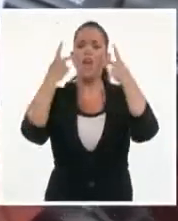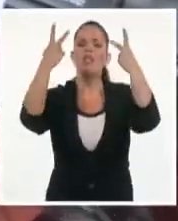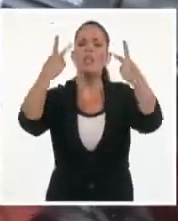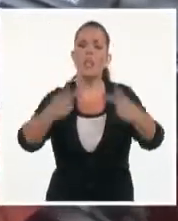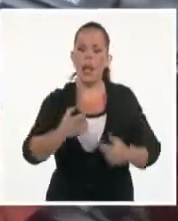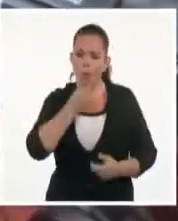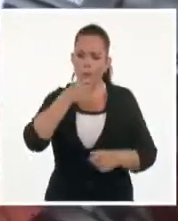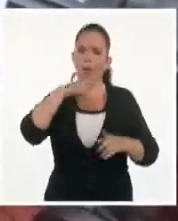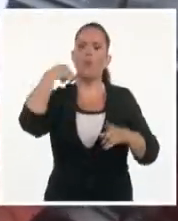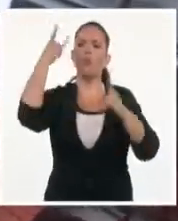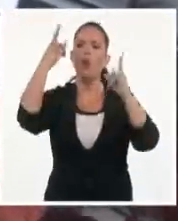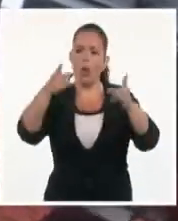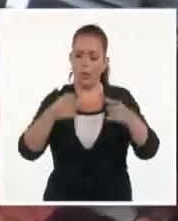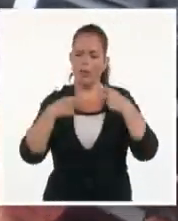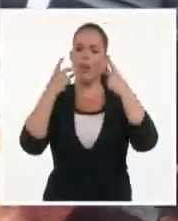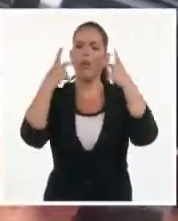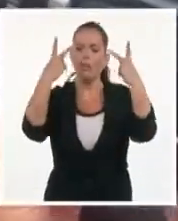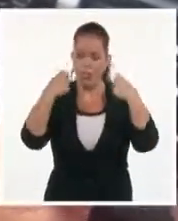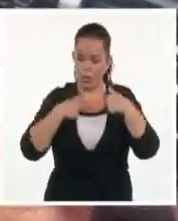porque